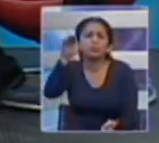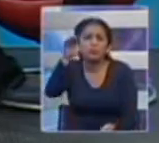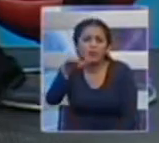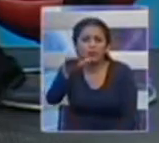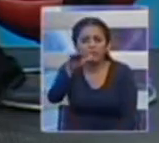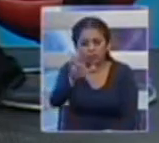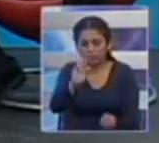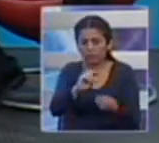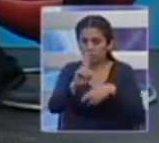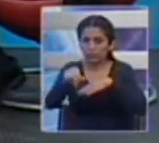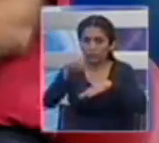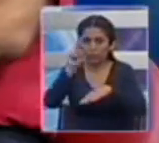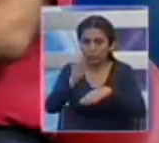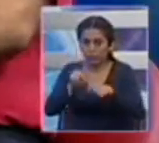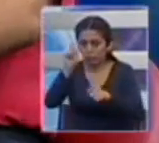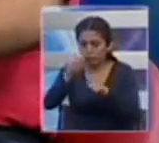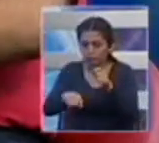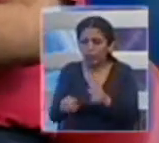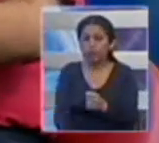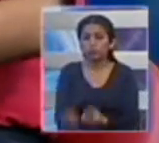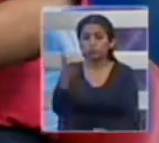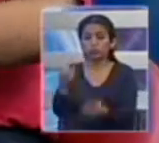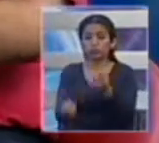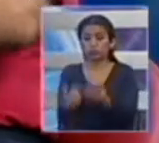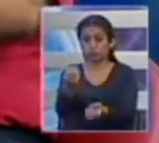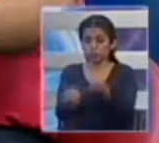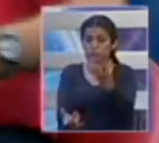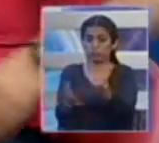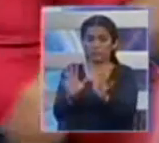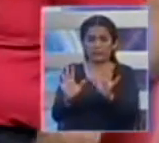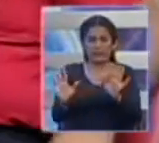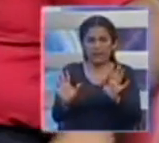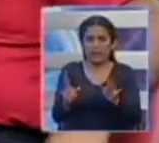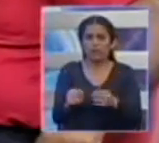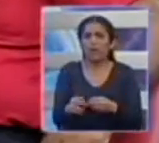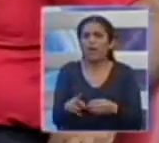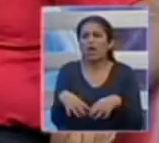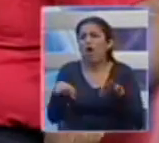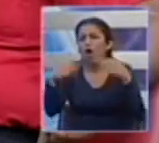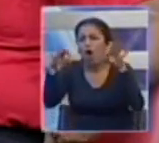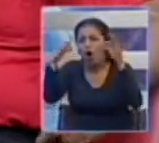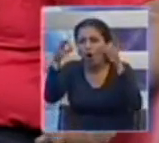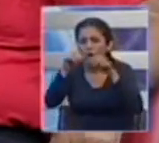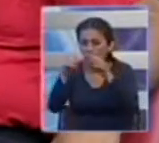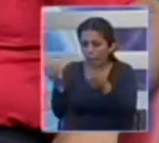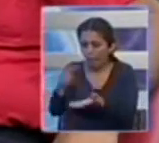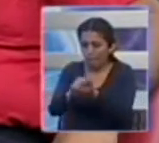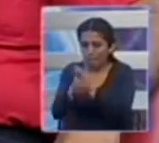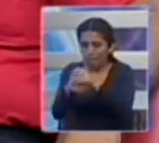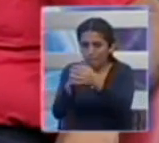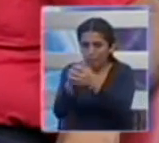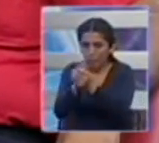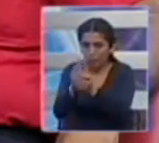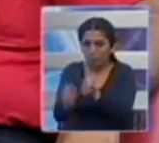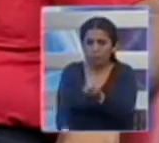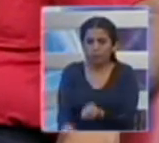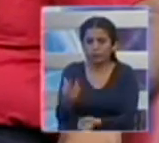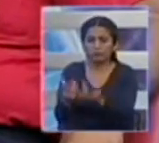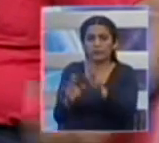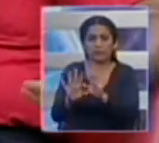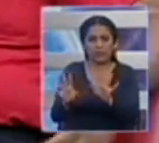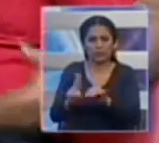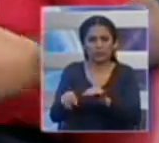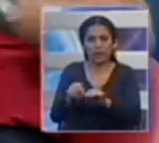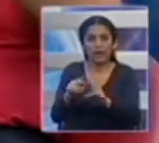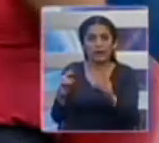se venden que son fofos, son almidón con papel, pero estas, ya estamos hablando de estructuras de madera muchas veces,